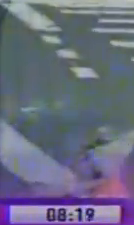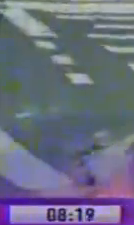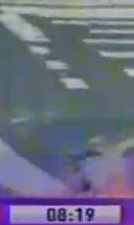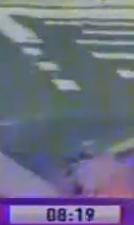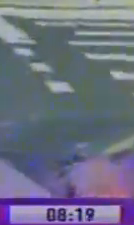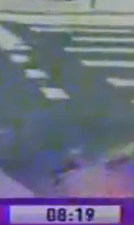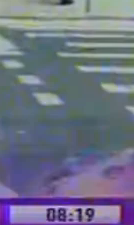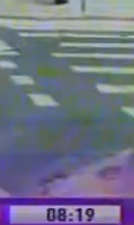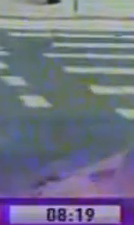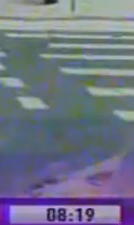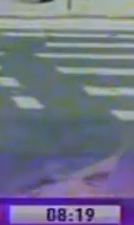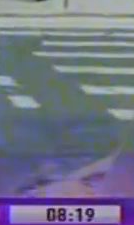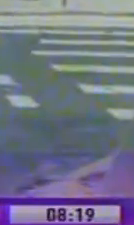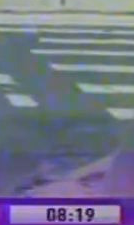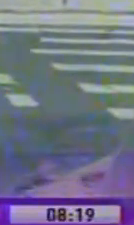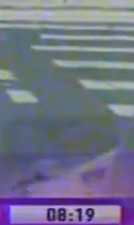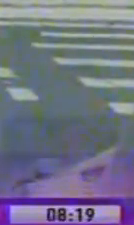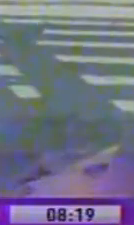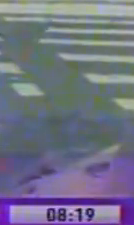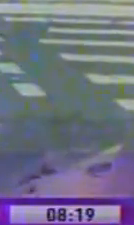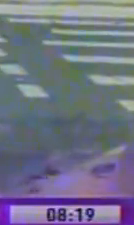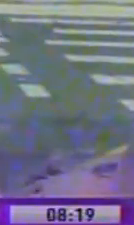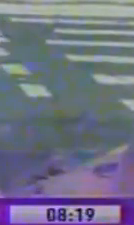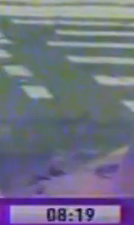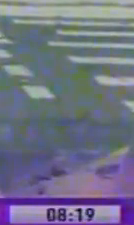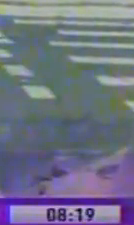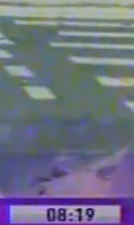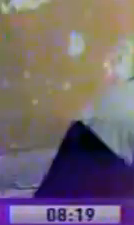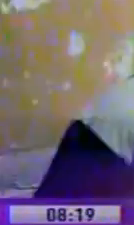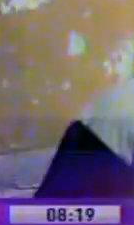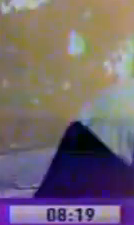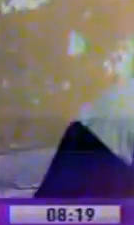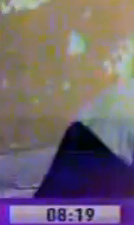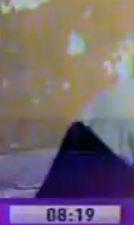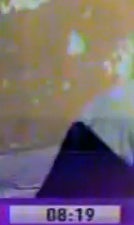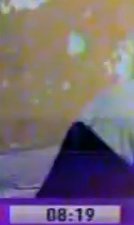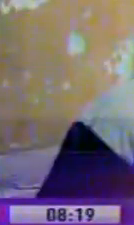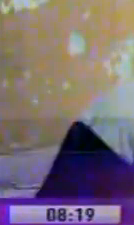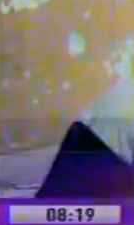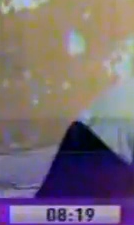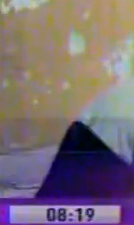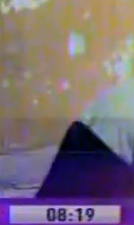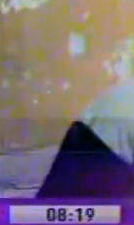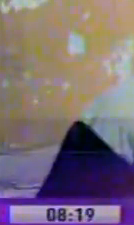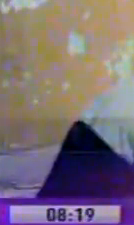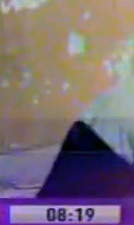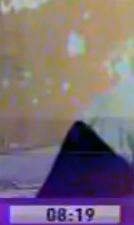centígrados. Vaya viendo que el calor va a azotar a Quito más adelante. Una pausa.